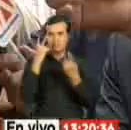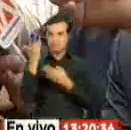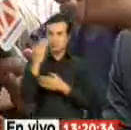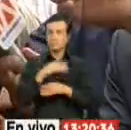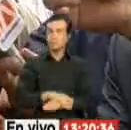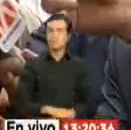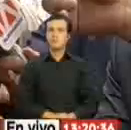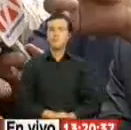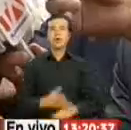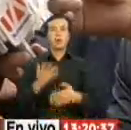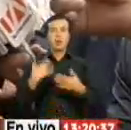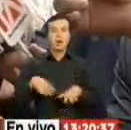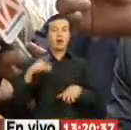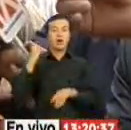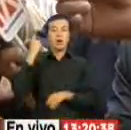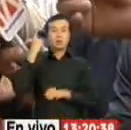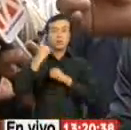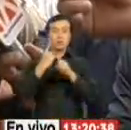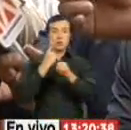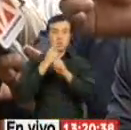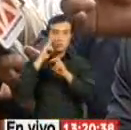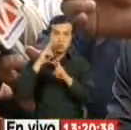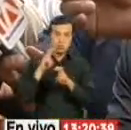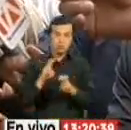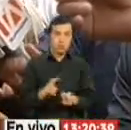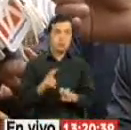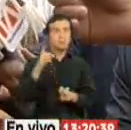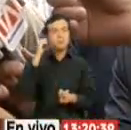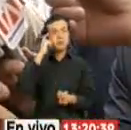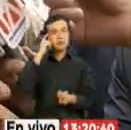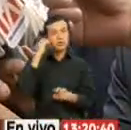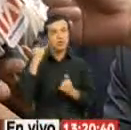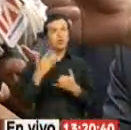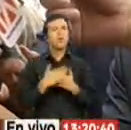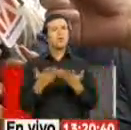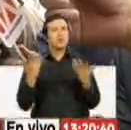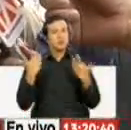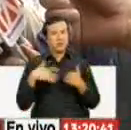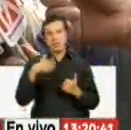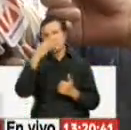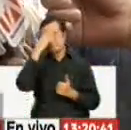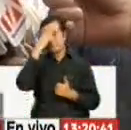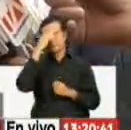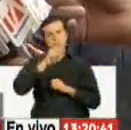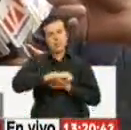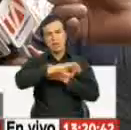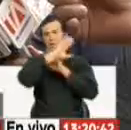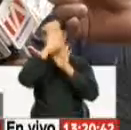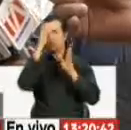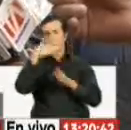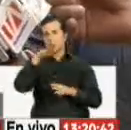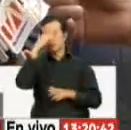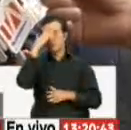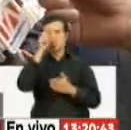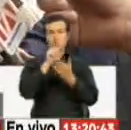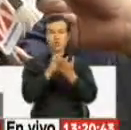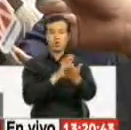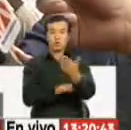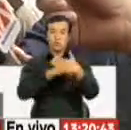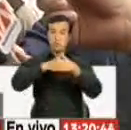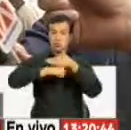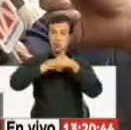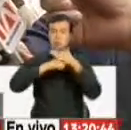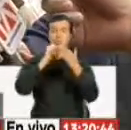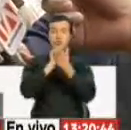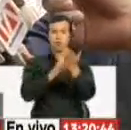lleva ya casi un año esta investigación yo creo que a estas alturas queda absolutamente claro que el proyecto metro es un